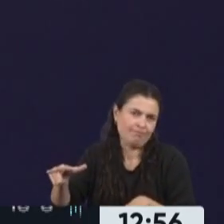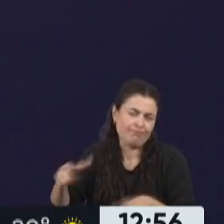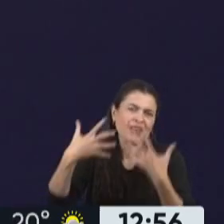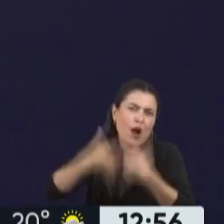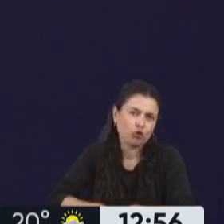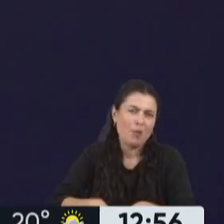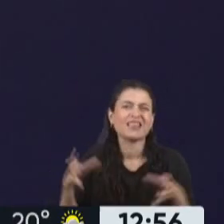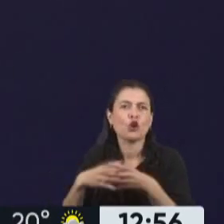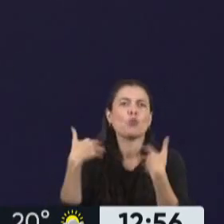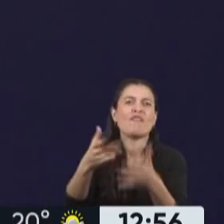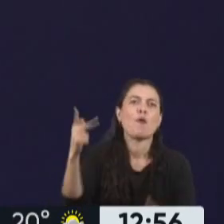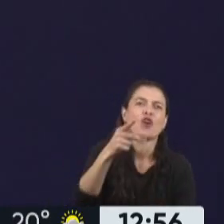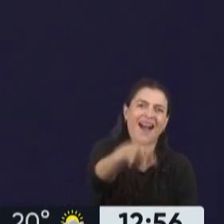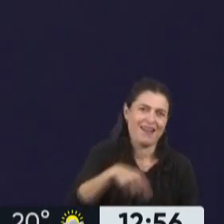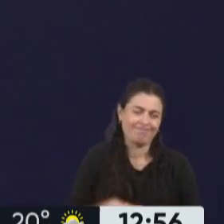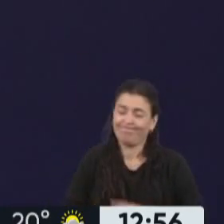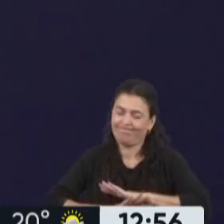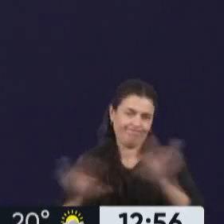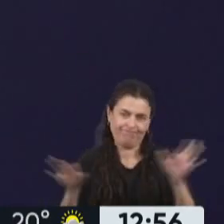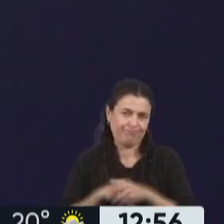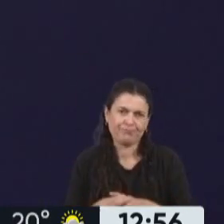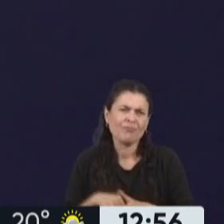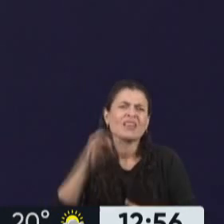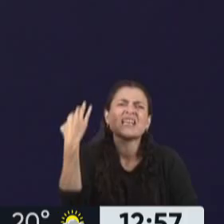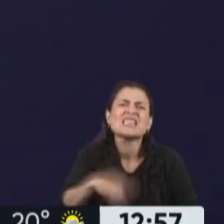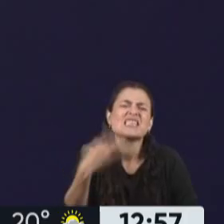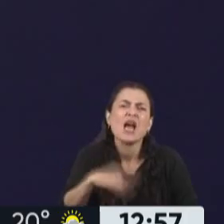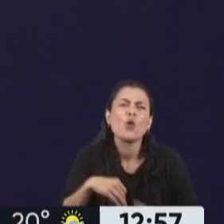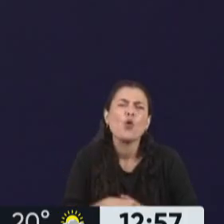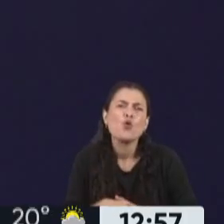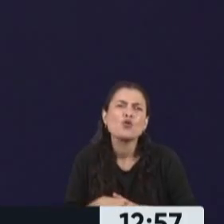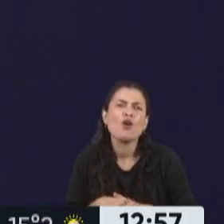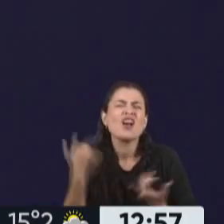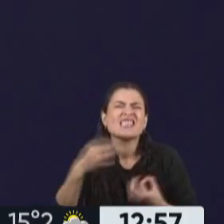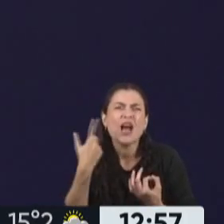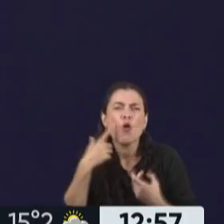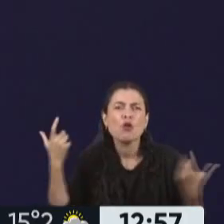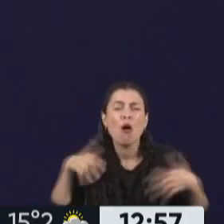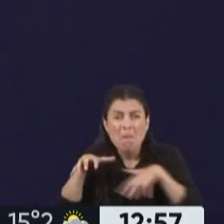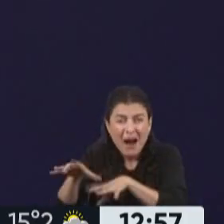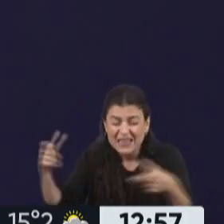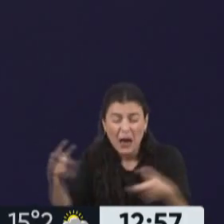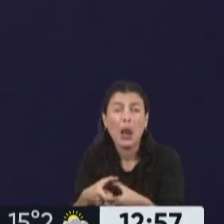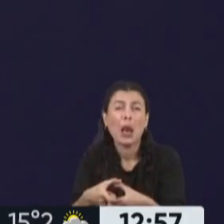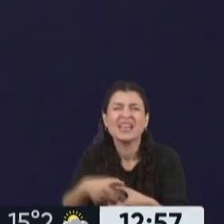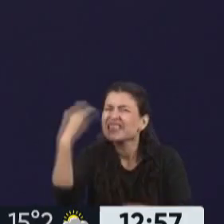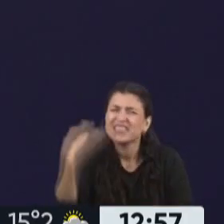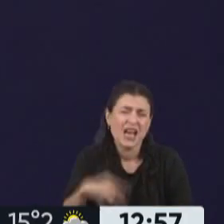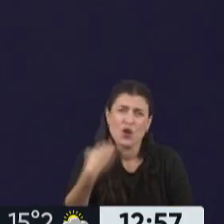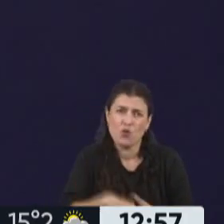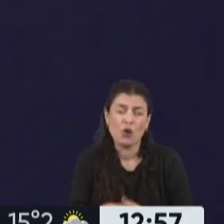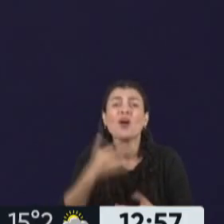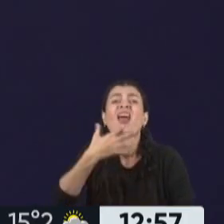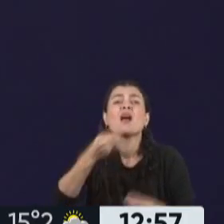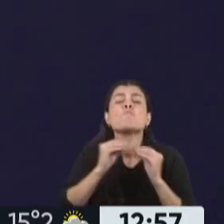izquierda, kirchneristas, con muy baja o nula convocatoria de los que efectivamente, del motivo del